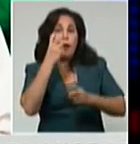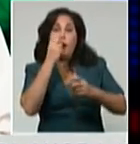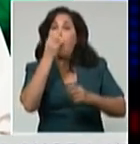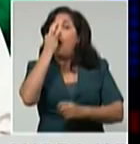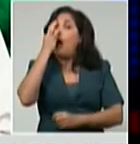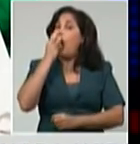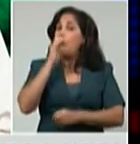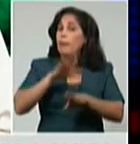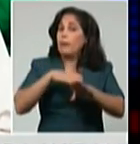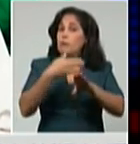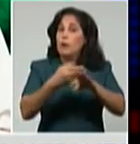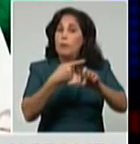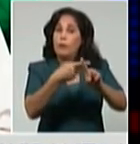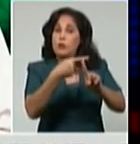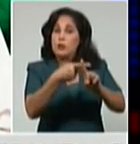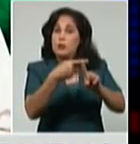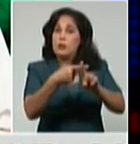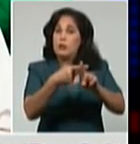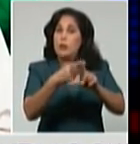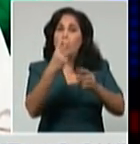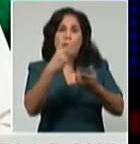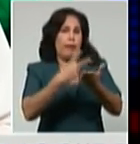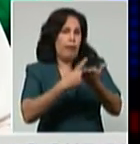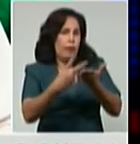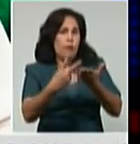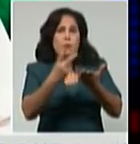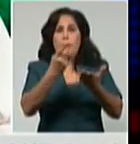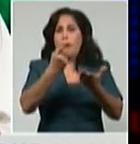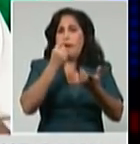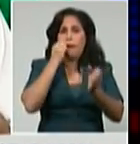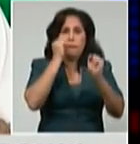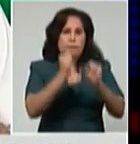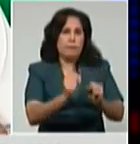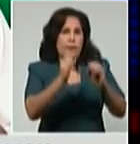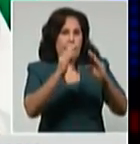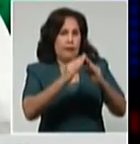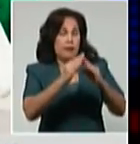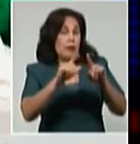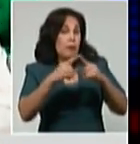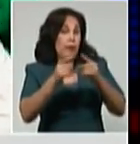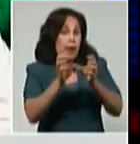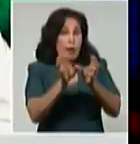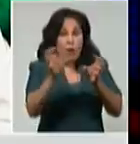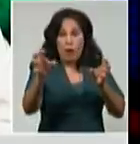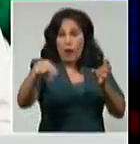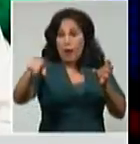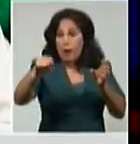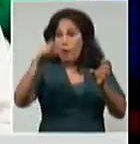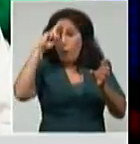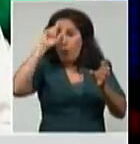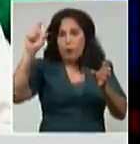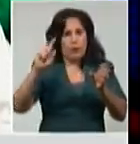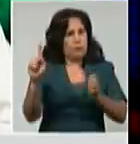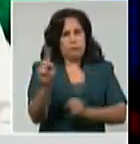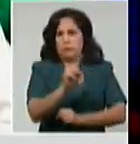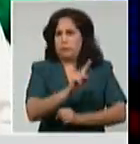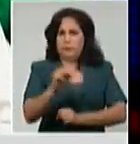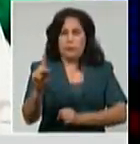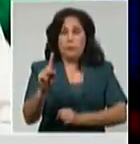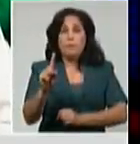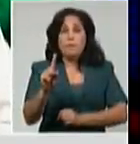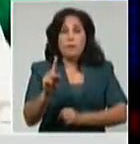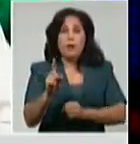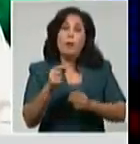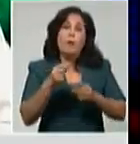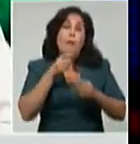un determinado periodo y se mantiene, pero no se aíslan en un centro, excepto personas